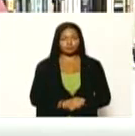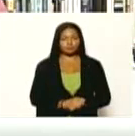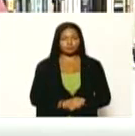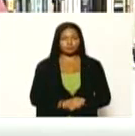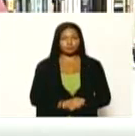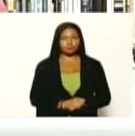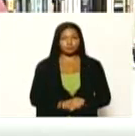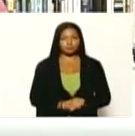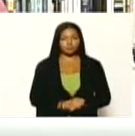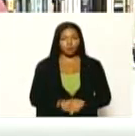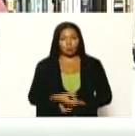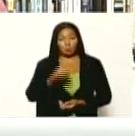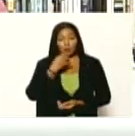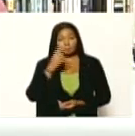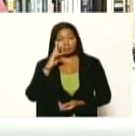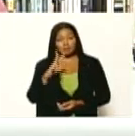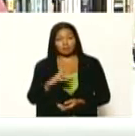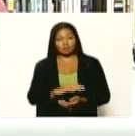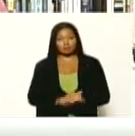Bueno, fíjense ustedes.